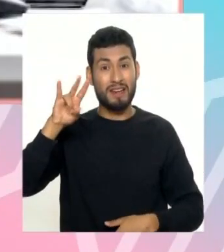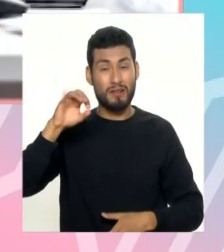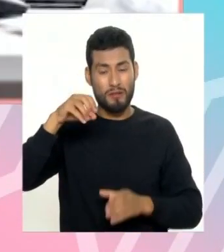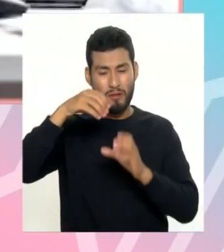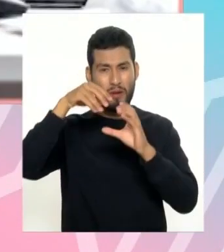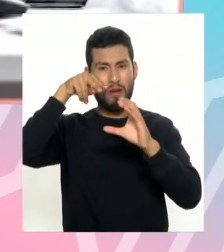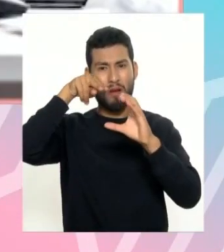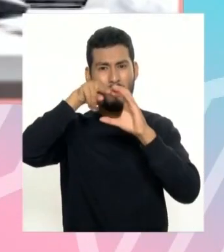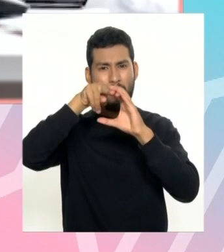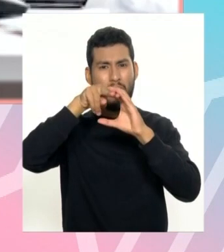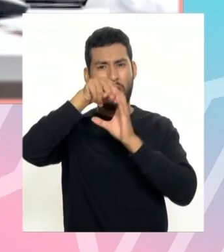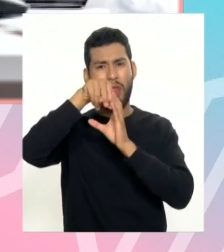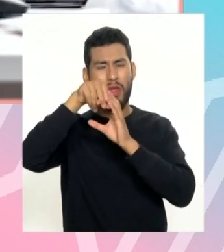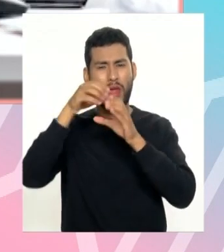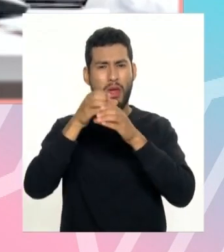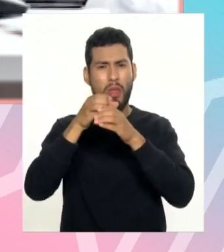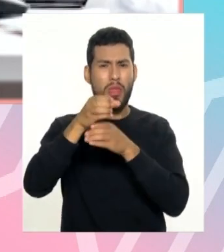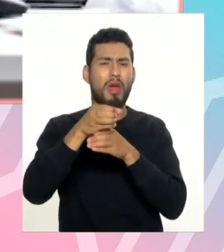aparecer muchas